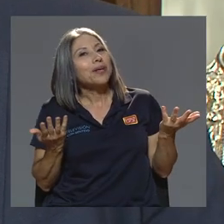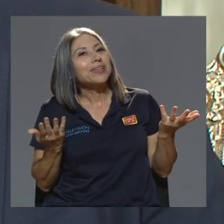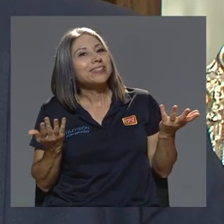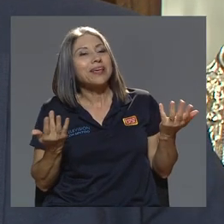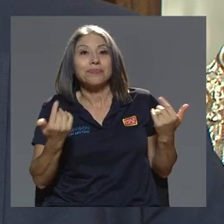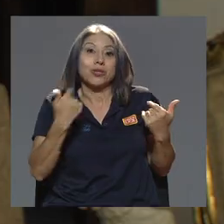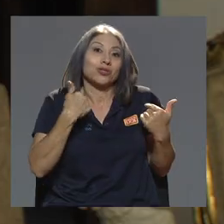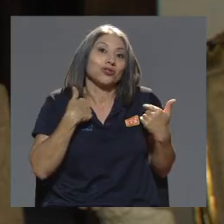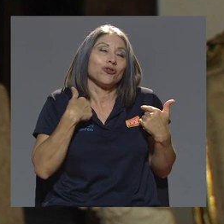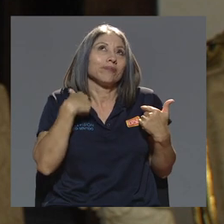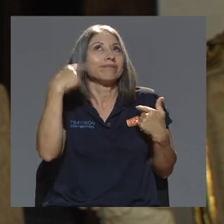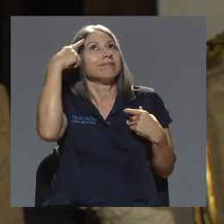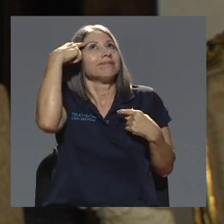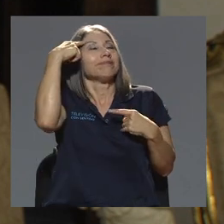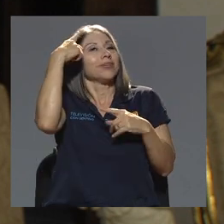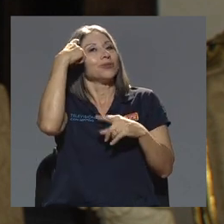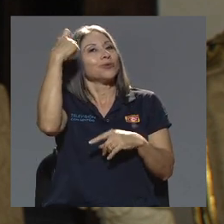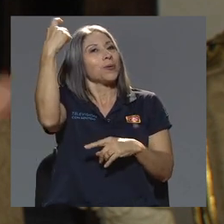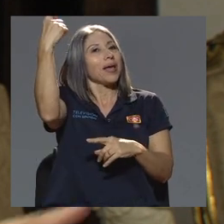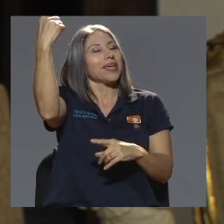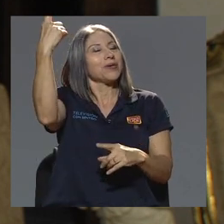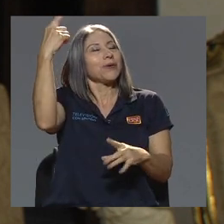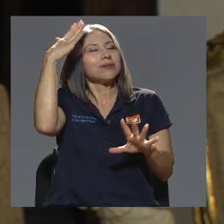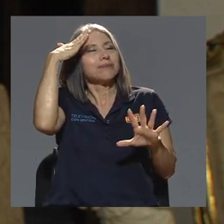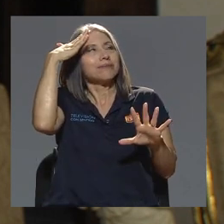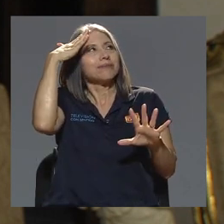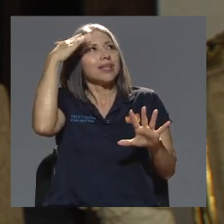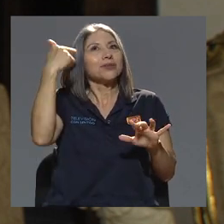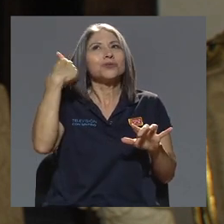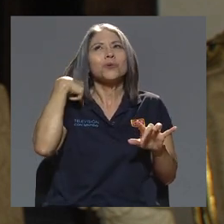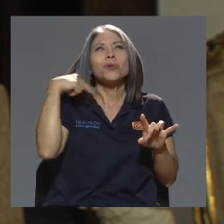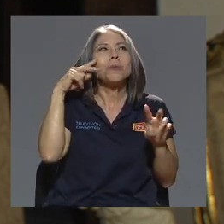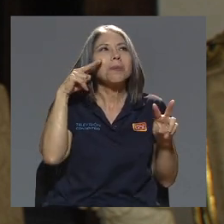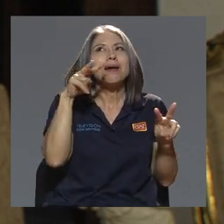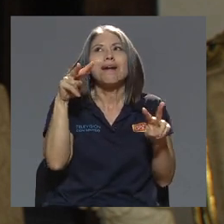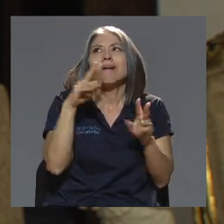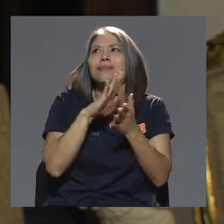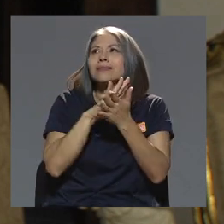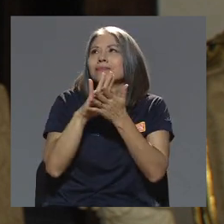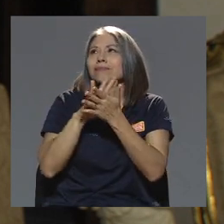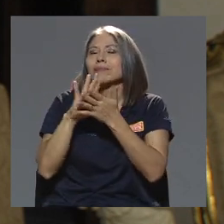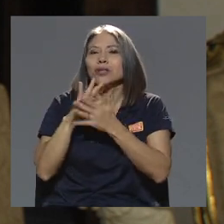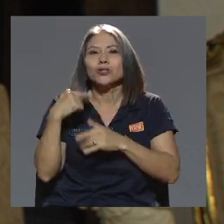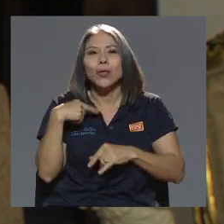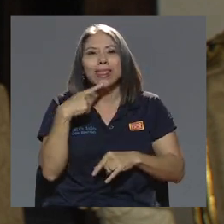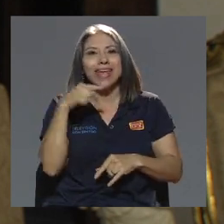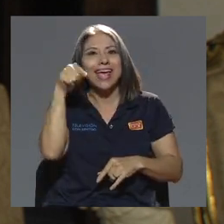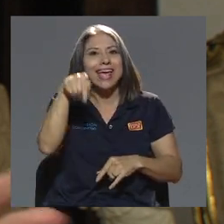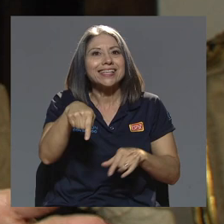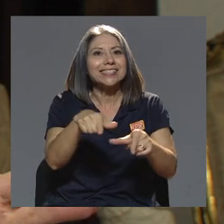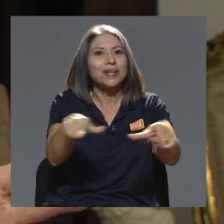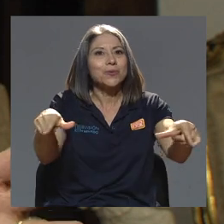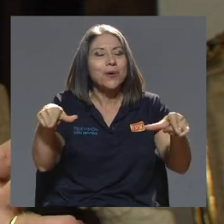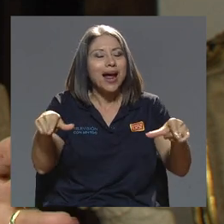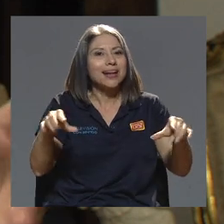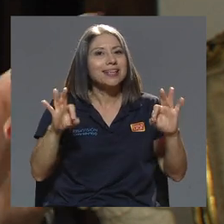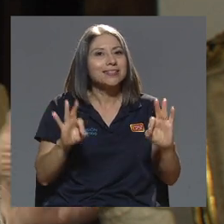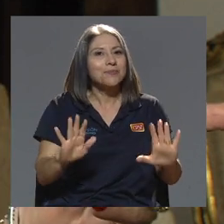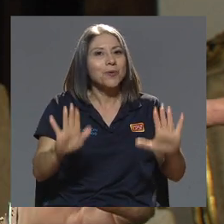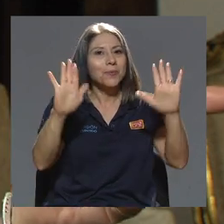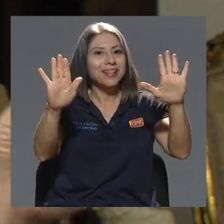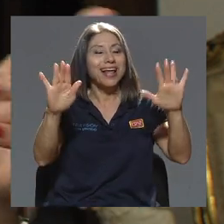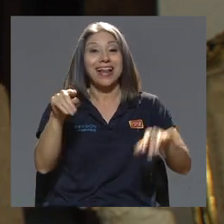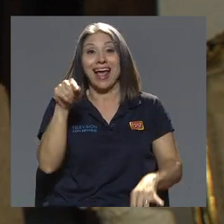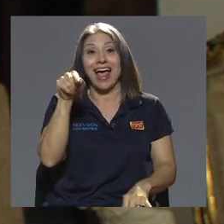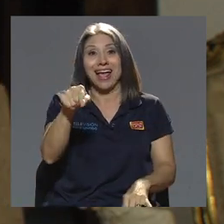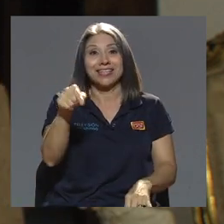ya, yo andaba atrás de un sueño y entonces uno empieza como a limpiar. Y empecé a ver y dije, no, este lugar es monumental. Y ahí